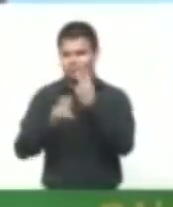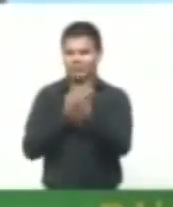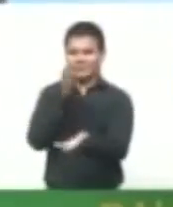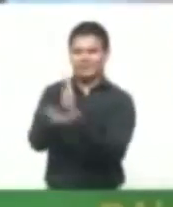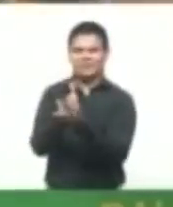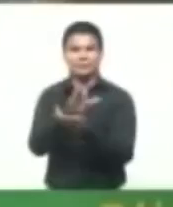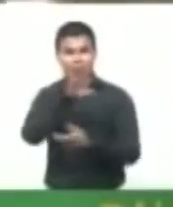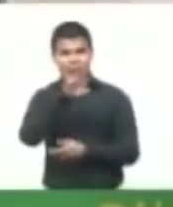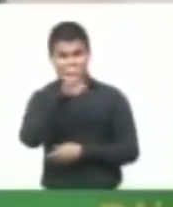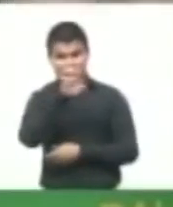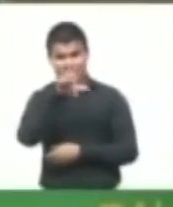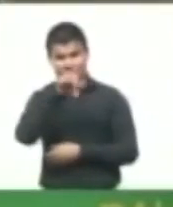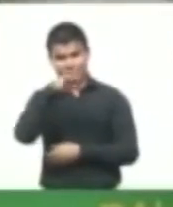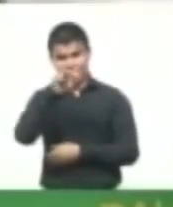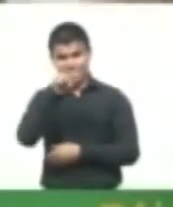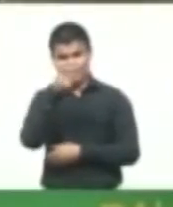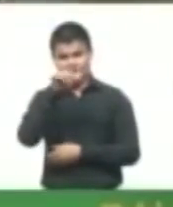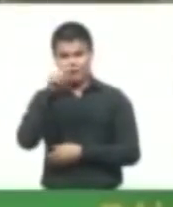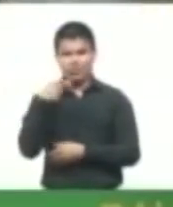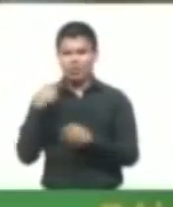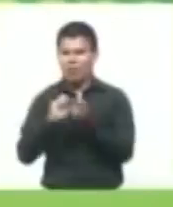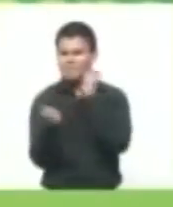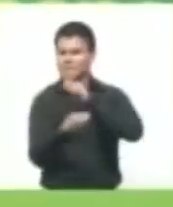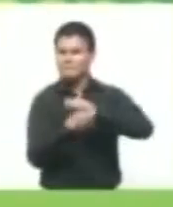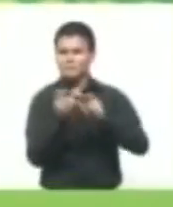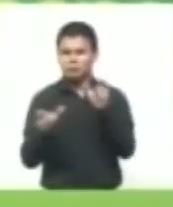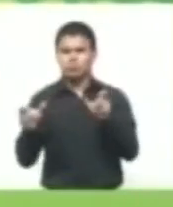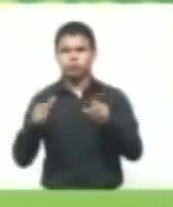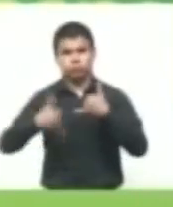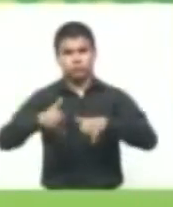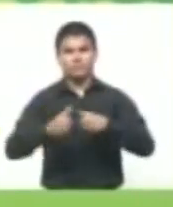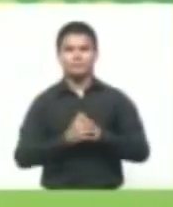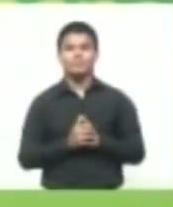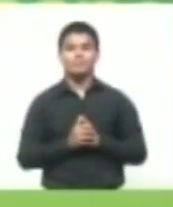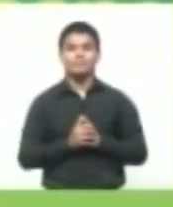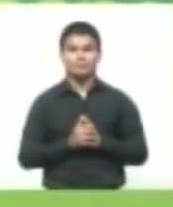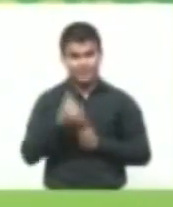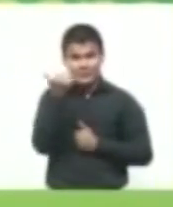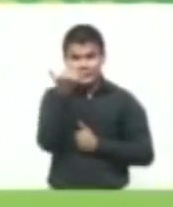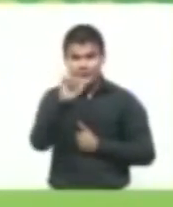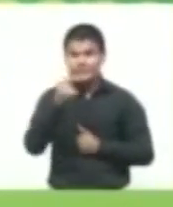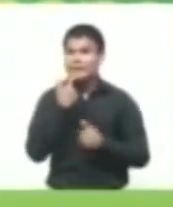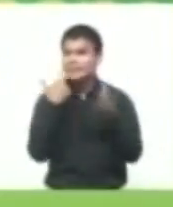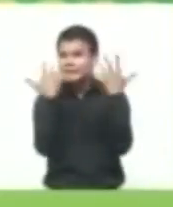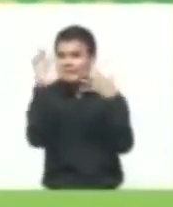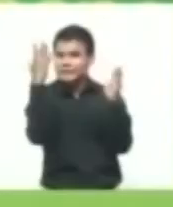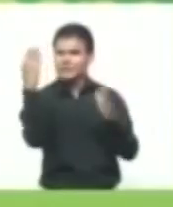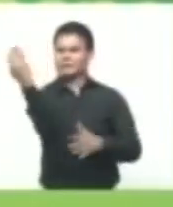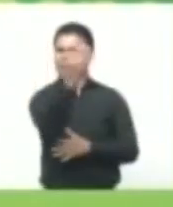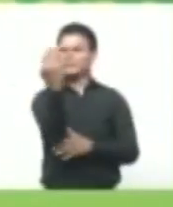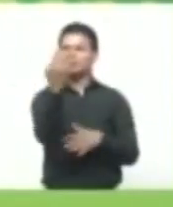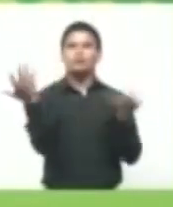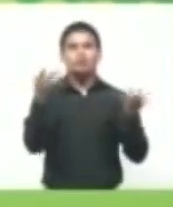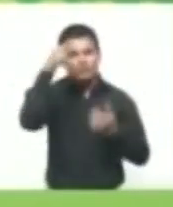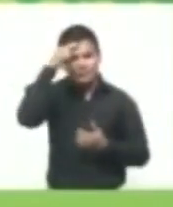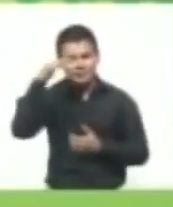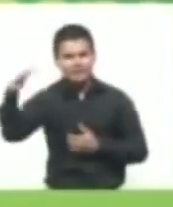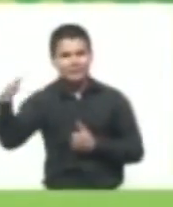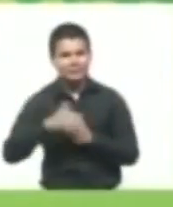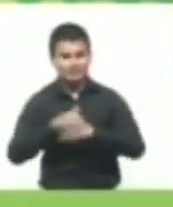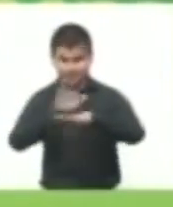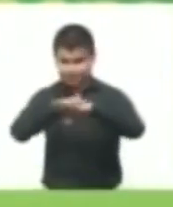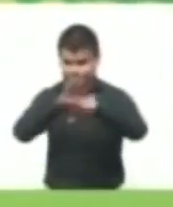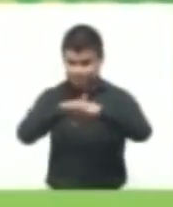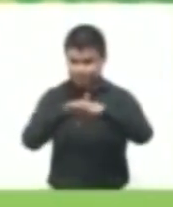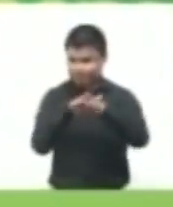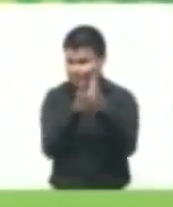puntos. Hay cambio en la nómina. Ya nos vemos. Y ya está listo el Festival Internacional de Cine en Cartagena. Les contamos más